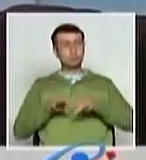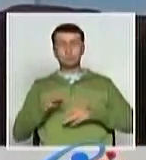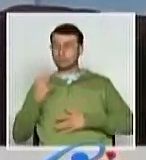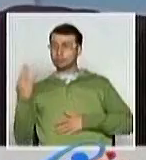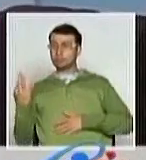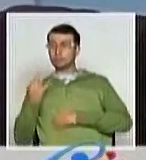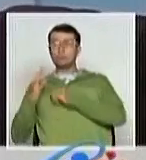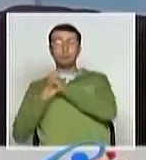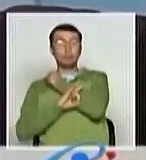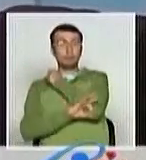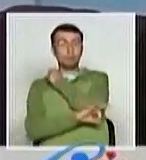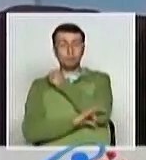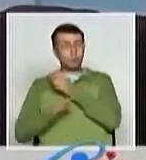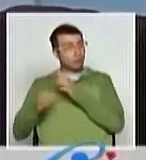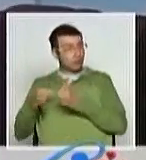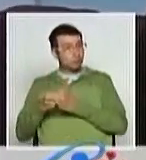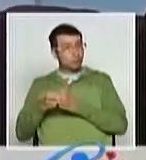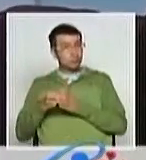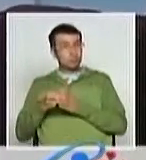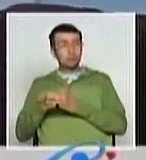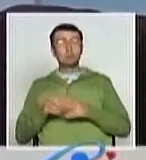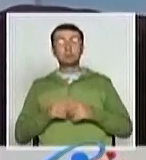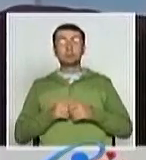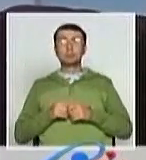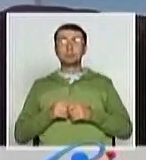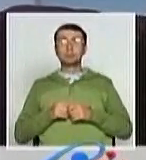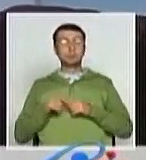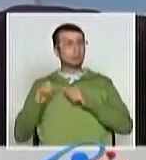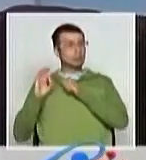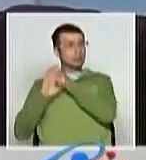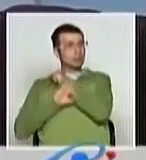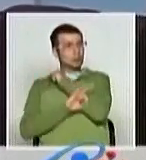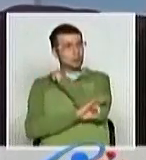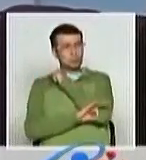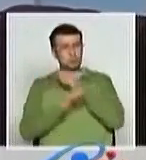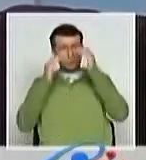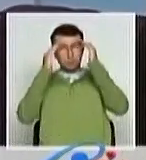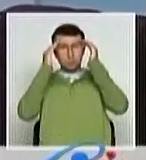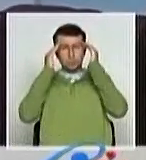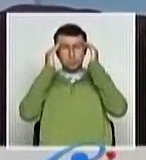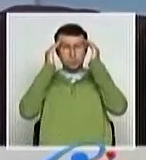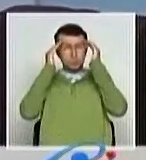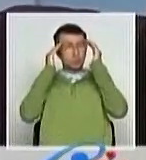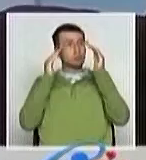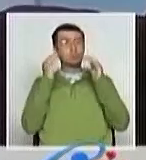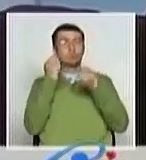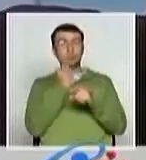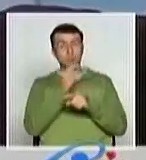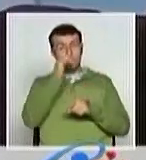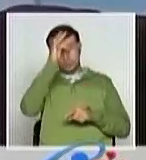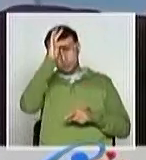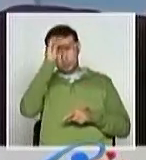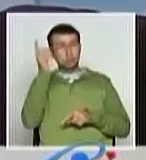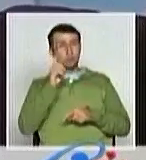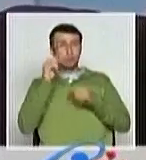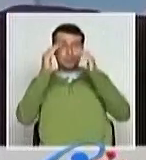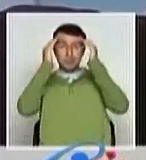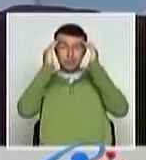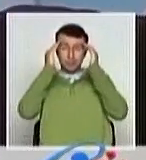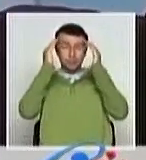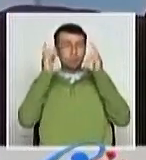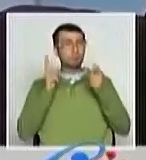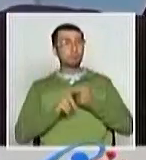la fundación clínica de la felicidad no somos psicólogos clínicos sino que somos psicólogos positivos lo que pretendemos es